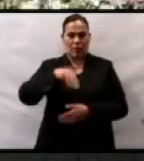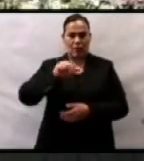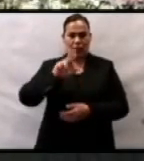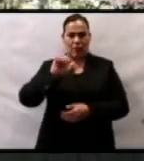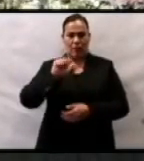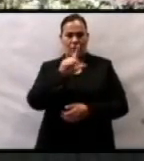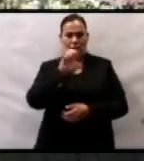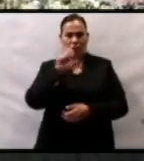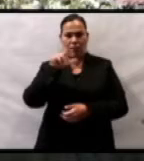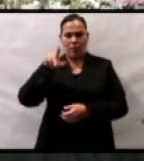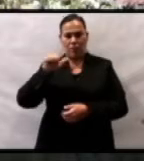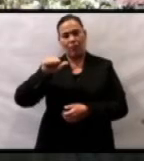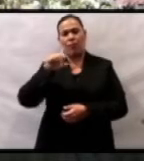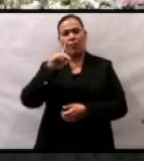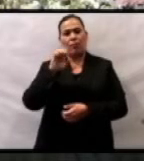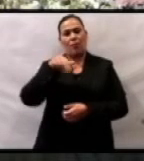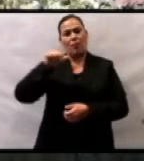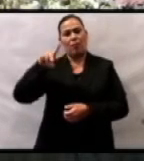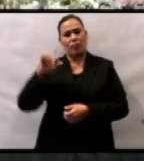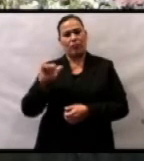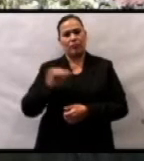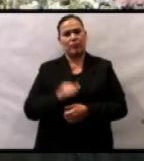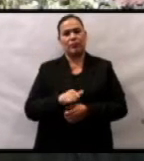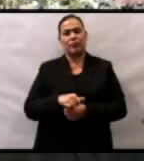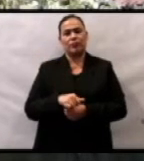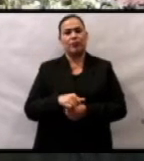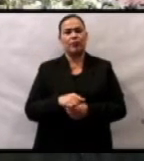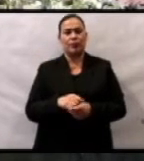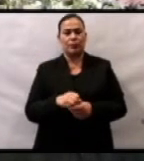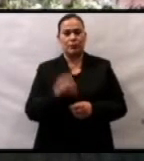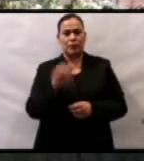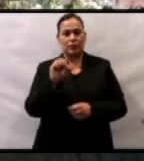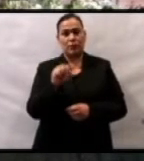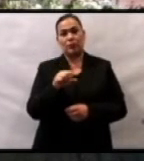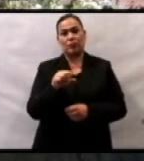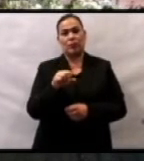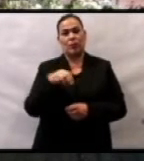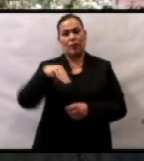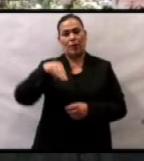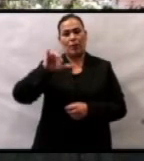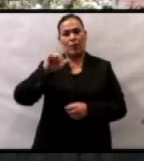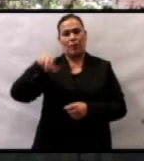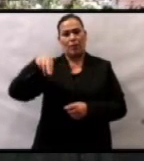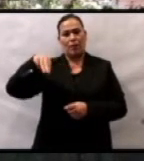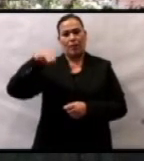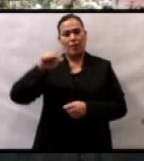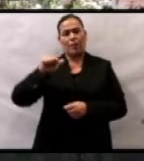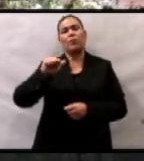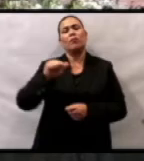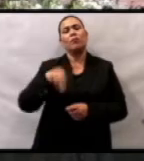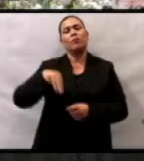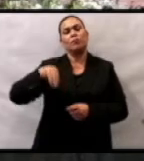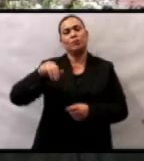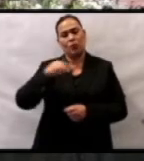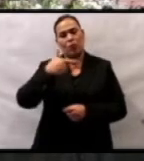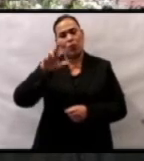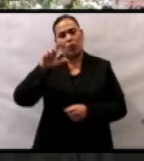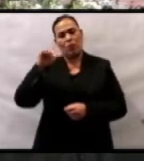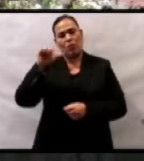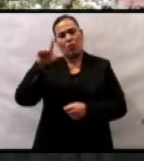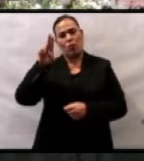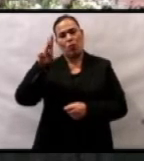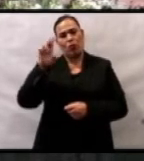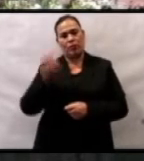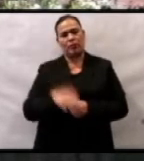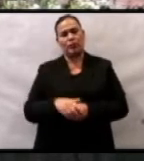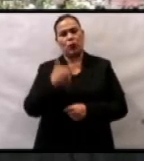Presente. Ciudadano Salvador Mora López. Presente. Ciudadana Miriam Guadalupe. Presente. Ciudadano Gustavo de